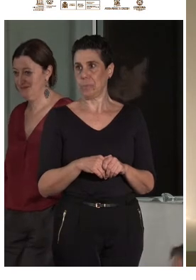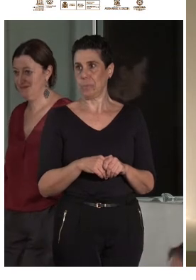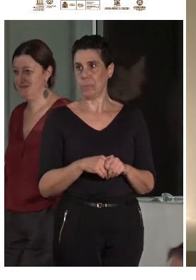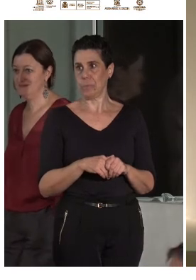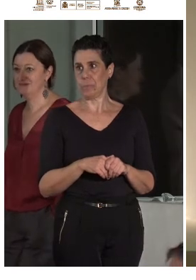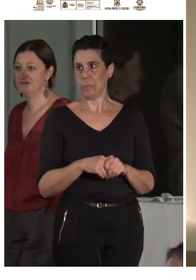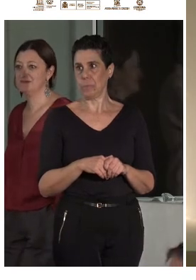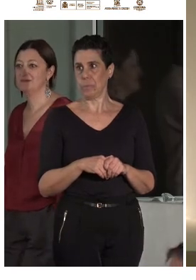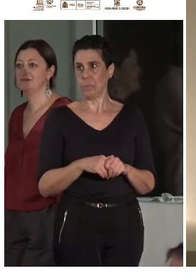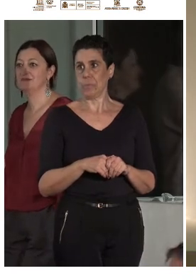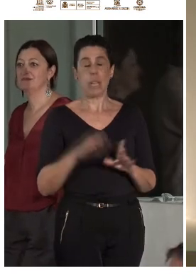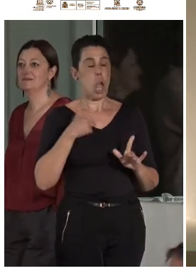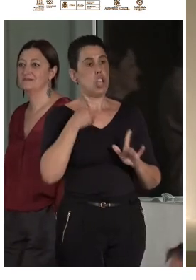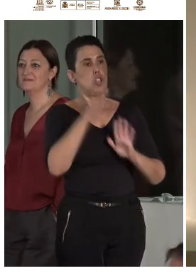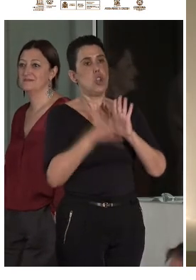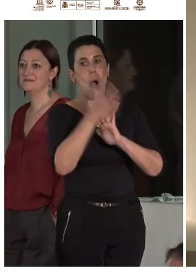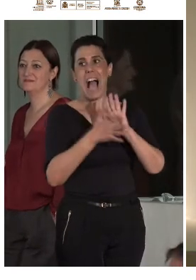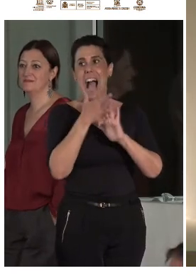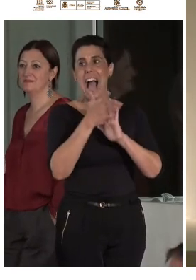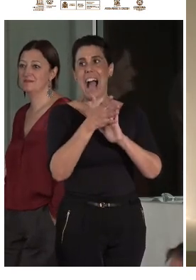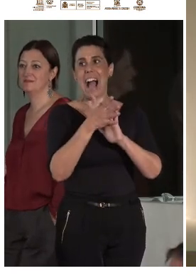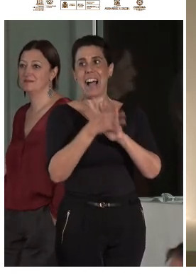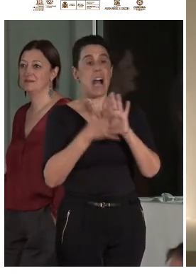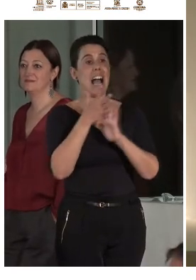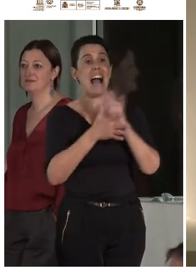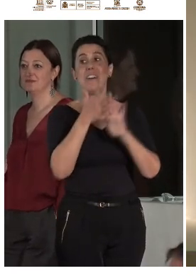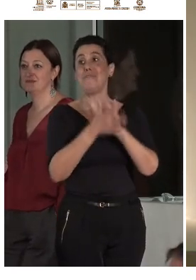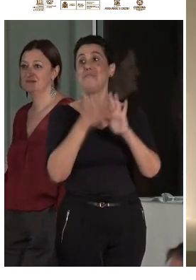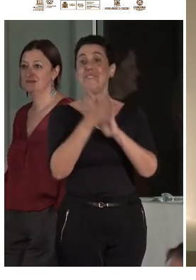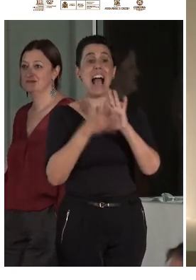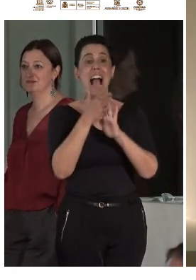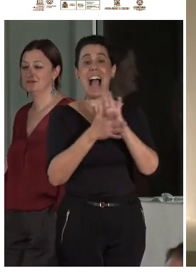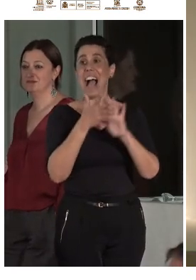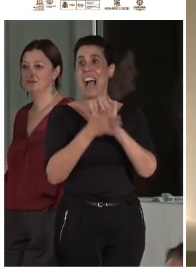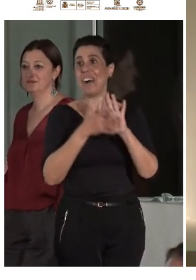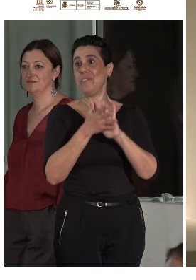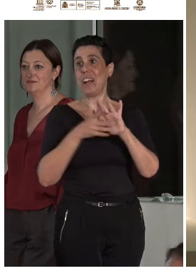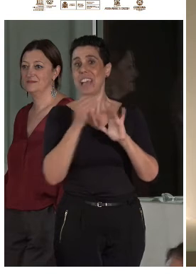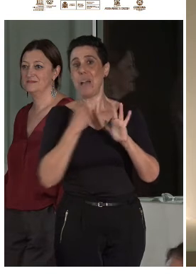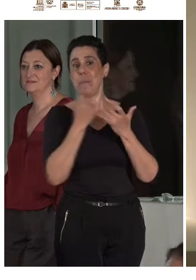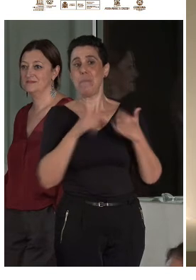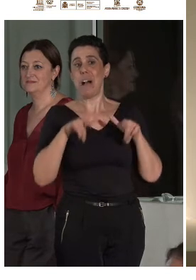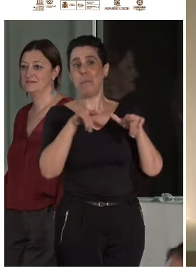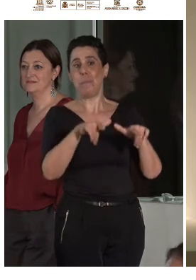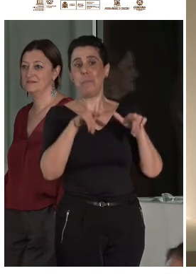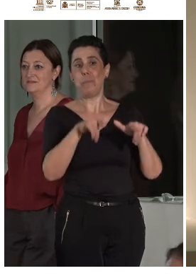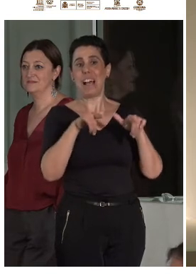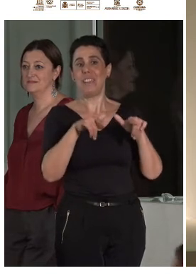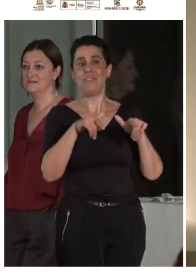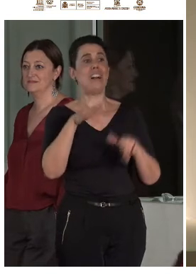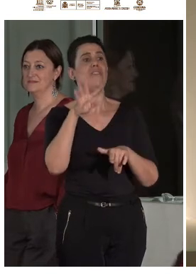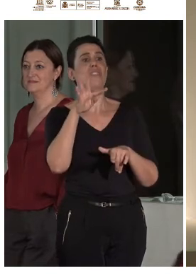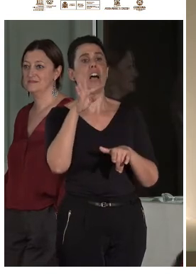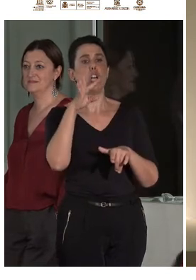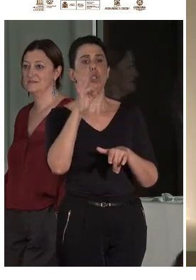Bueno, yo os hablaré de qué es la plataforma a la que ha mencionado Elisa, la plataforma Tour for All.